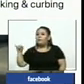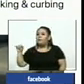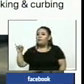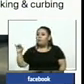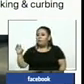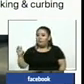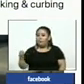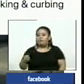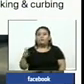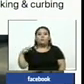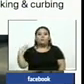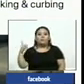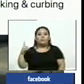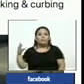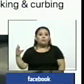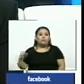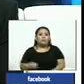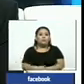América, Washington.